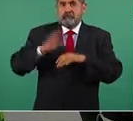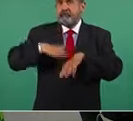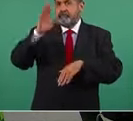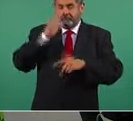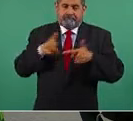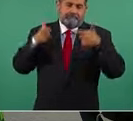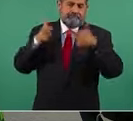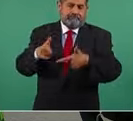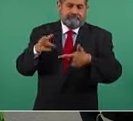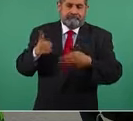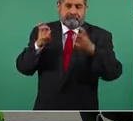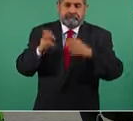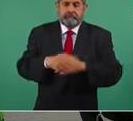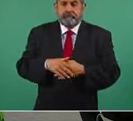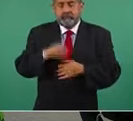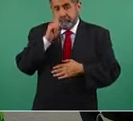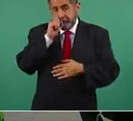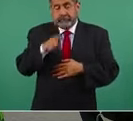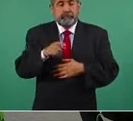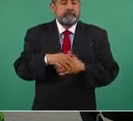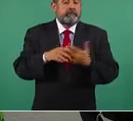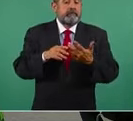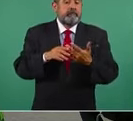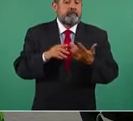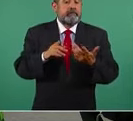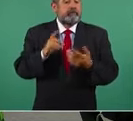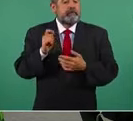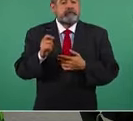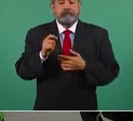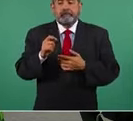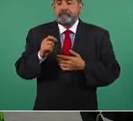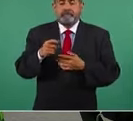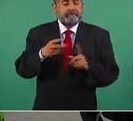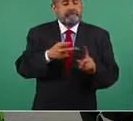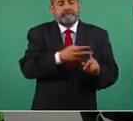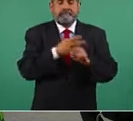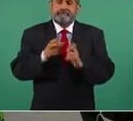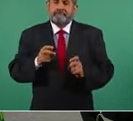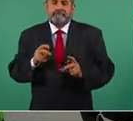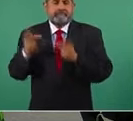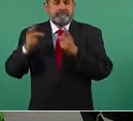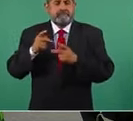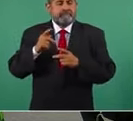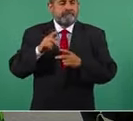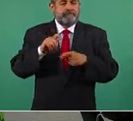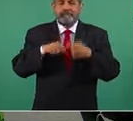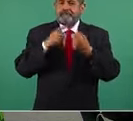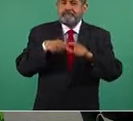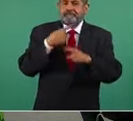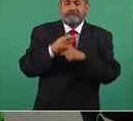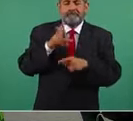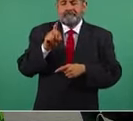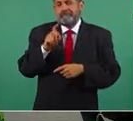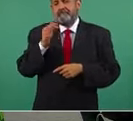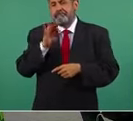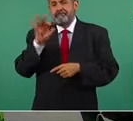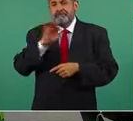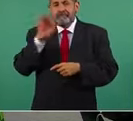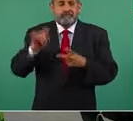y en la violación de 30% y de la trata de personas, 47%, y